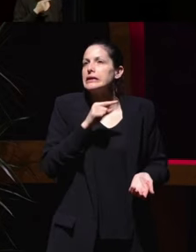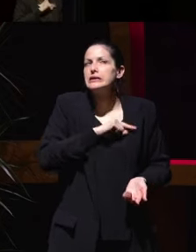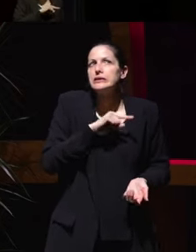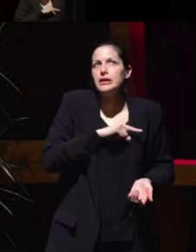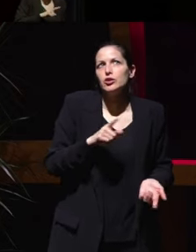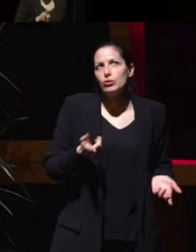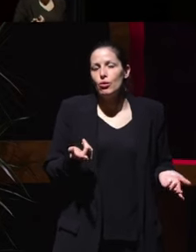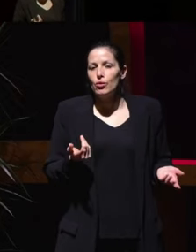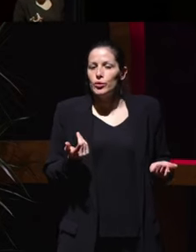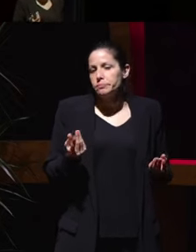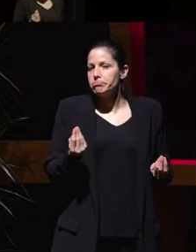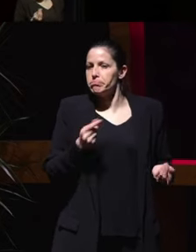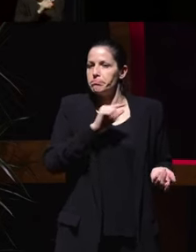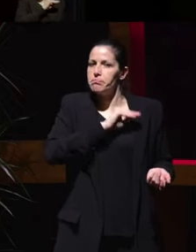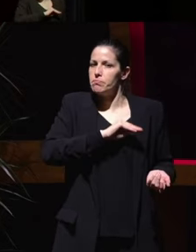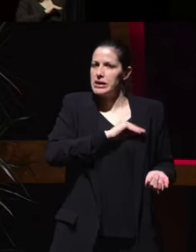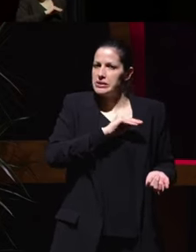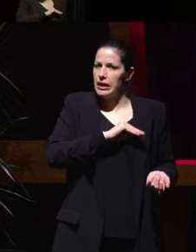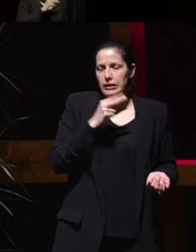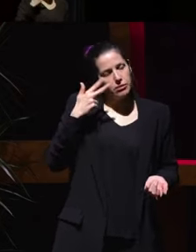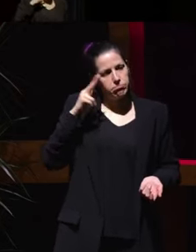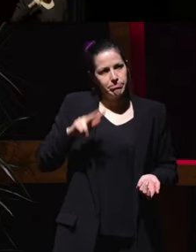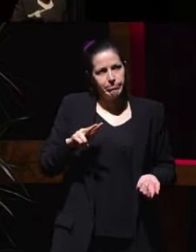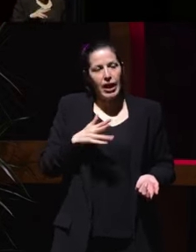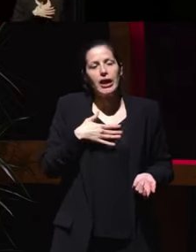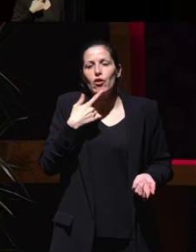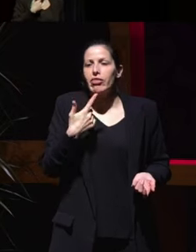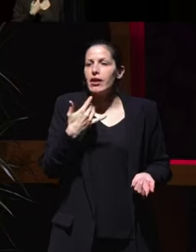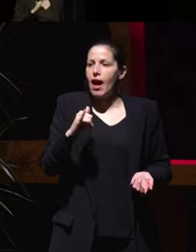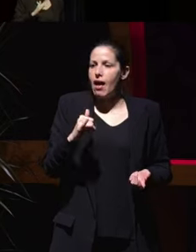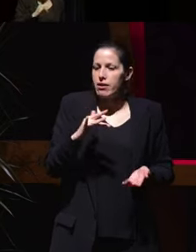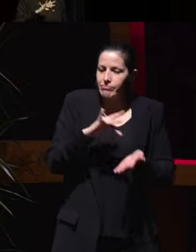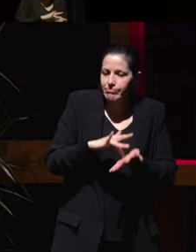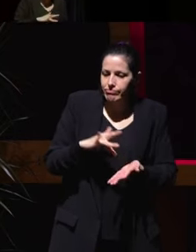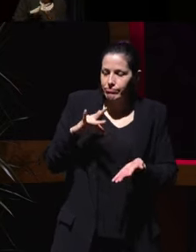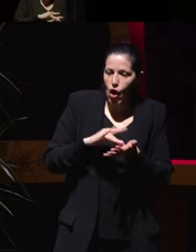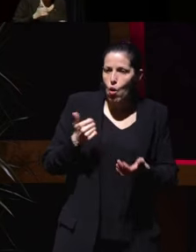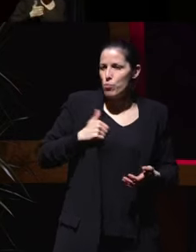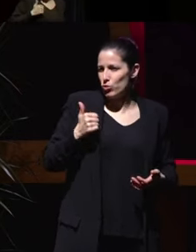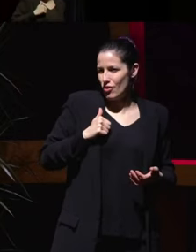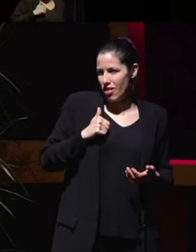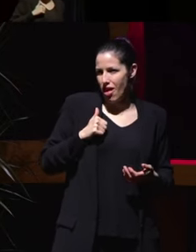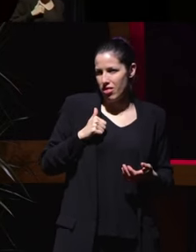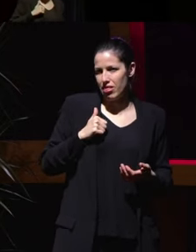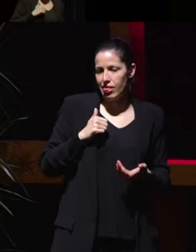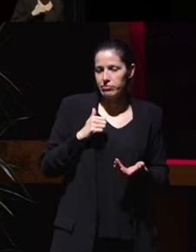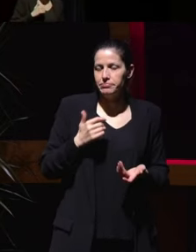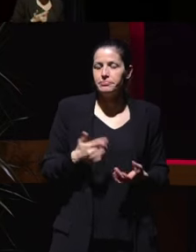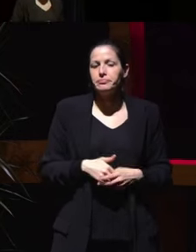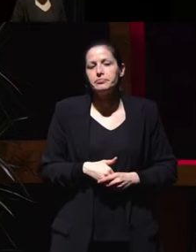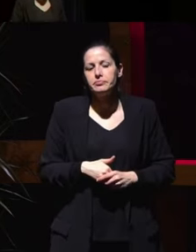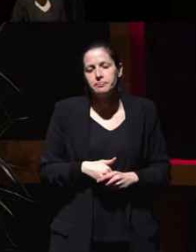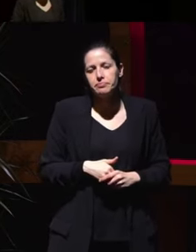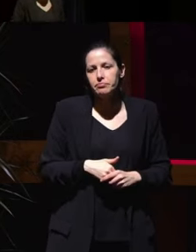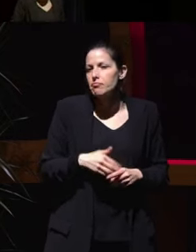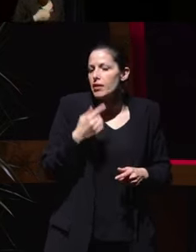se recoñecida no sentido de que tiven oportunidades. Que podería haber máis, sí, é o que dicía, pois se me din que teño que narrar un